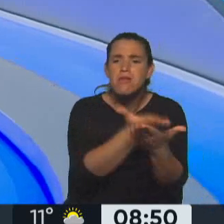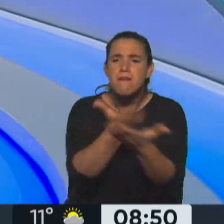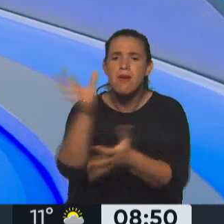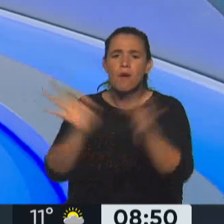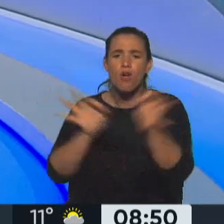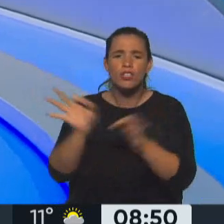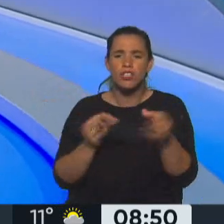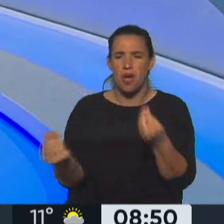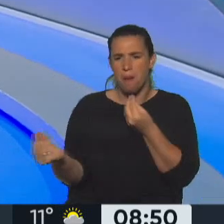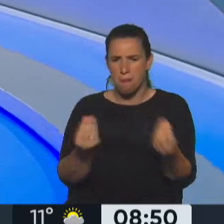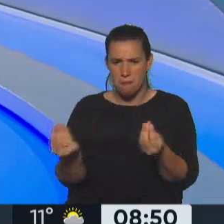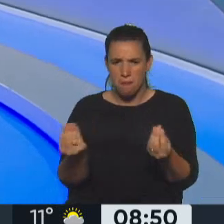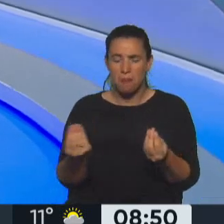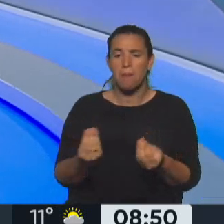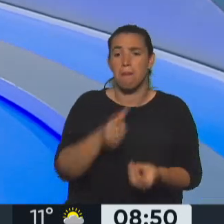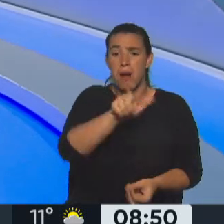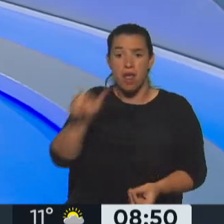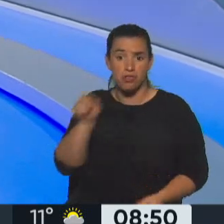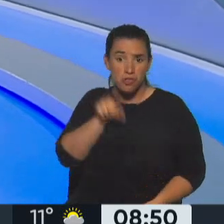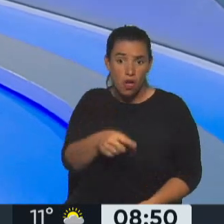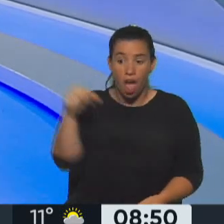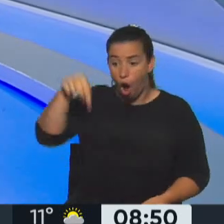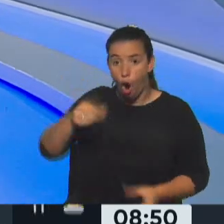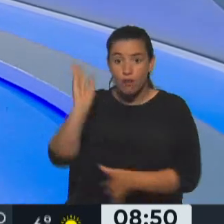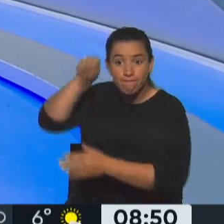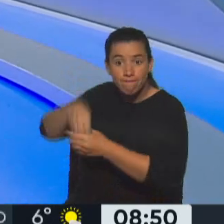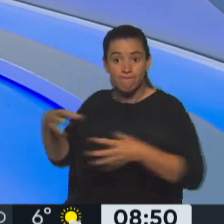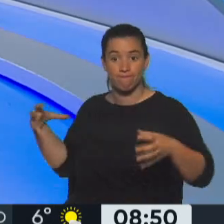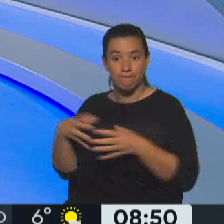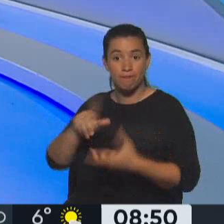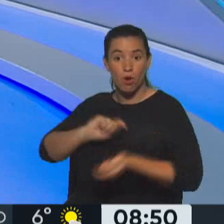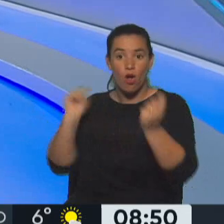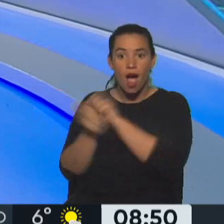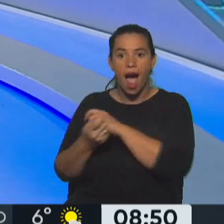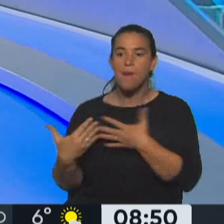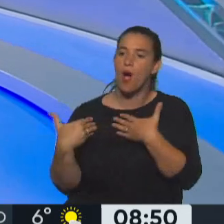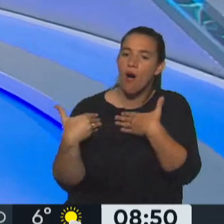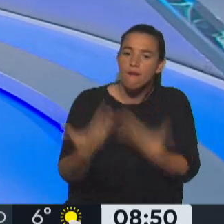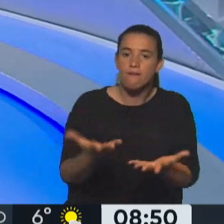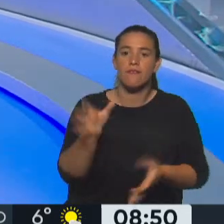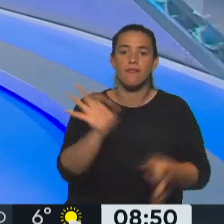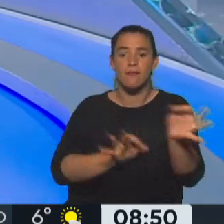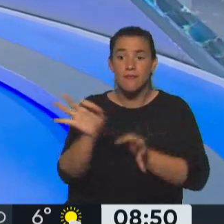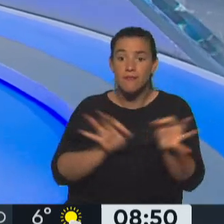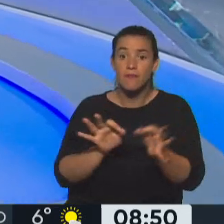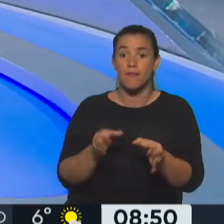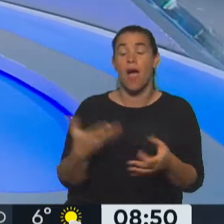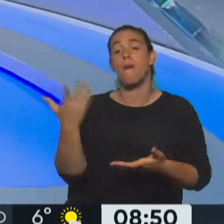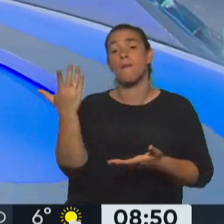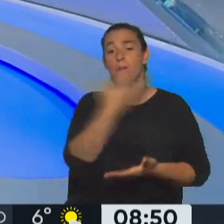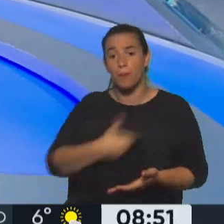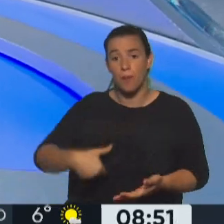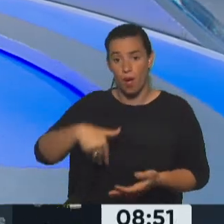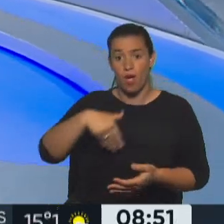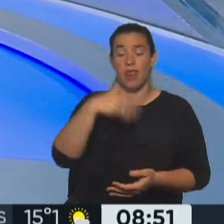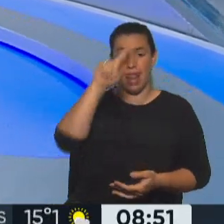de la coalición cívica, hoy integrantes de Juntos por el Cambio, acompañen el proyecto del Poder Ejecutivo Nacional y del oficialismo